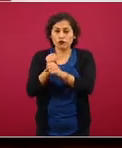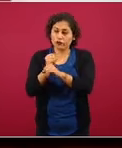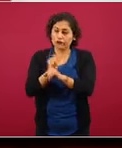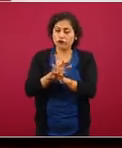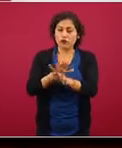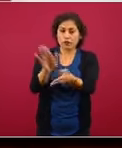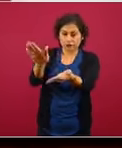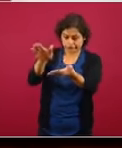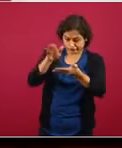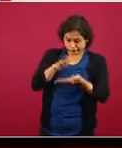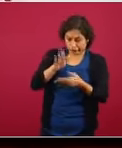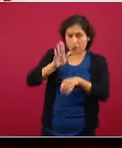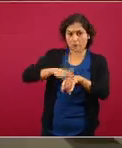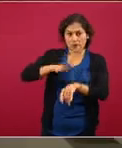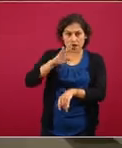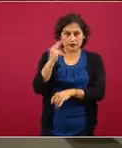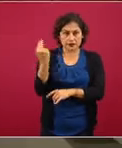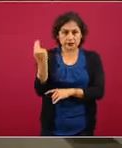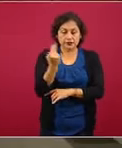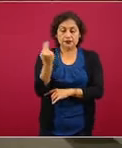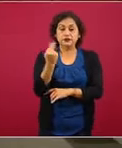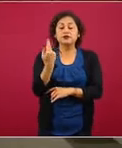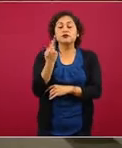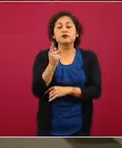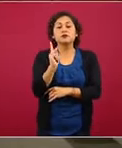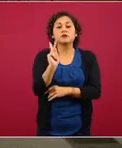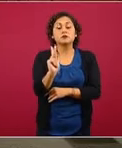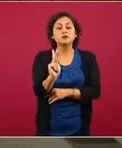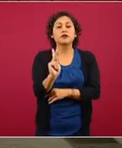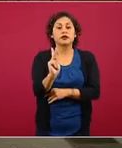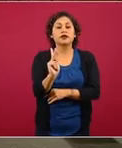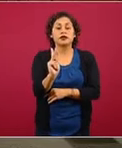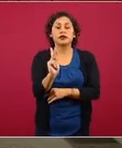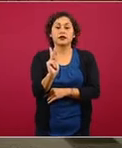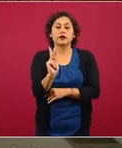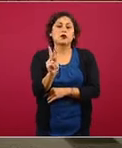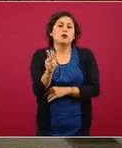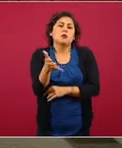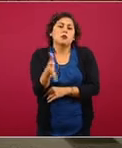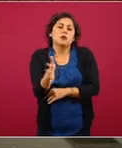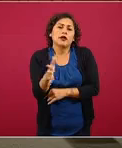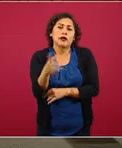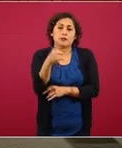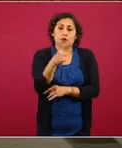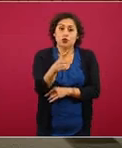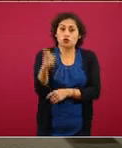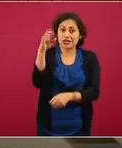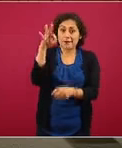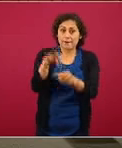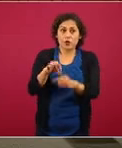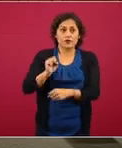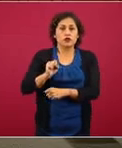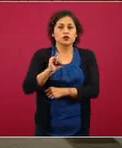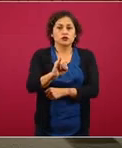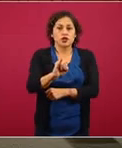información o más evidencia, pero un total de más de 100 votos a favor